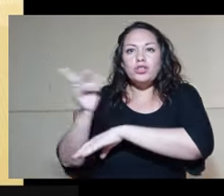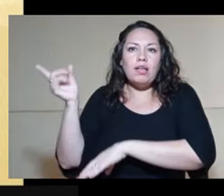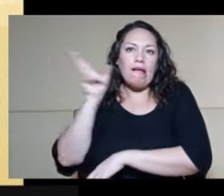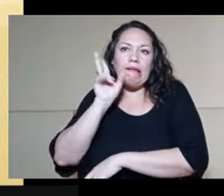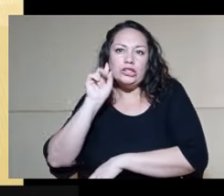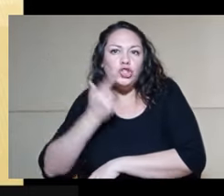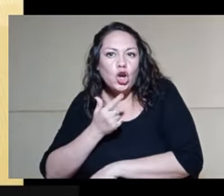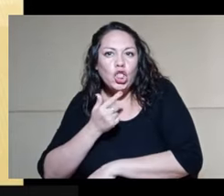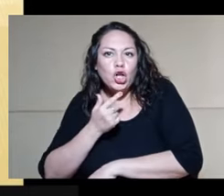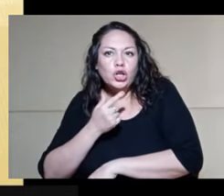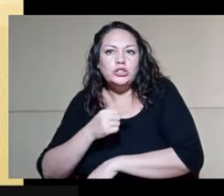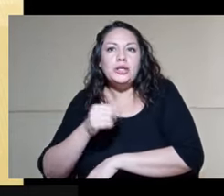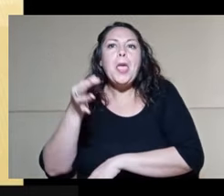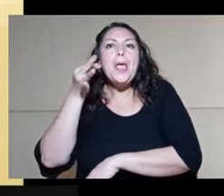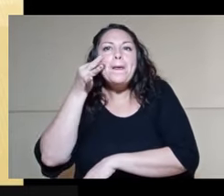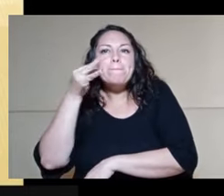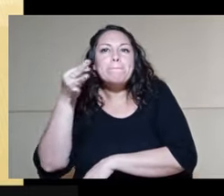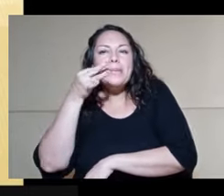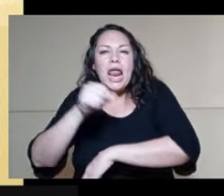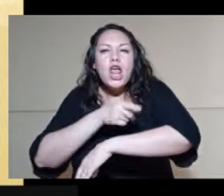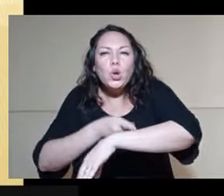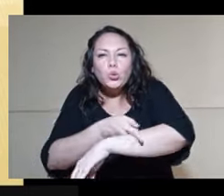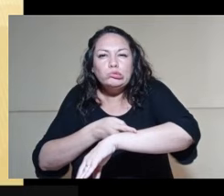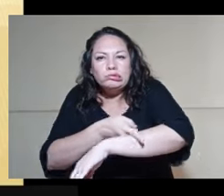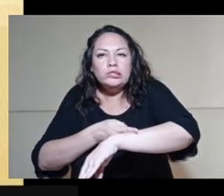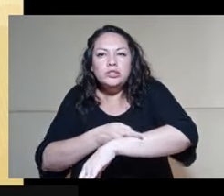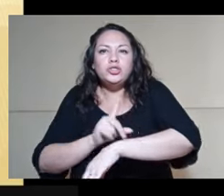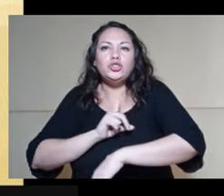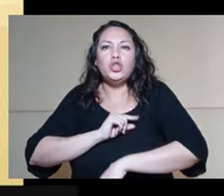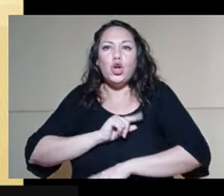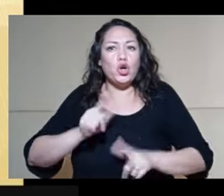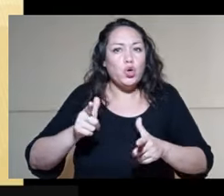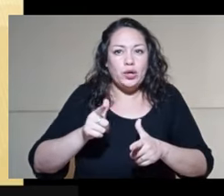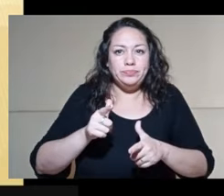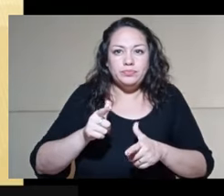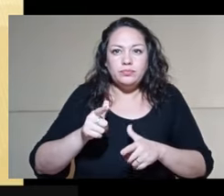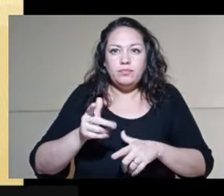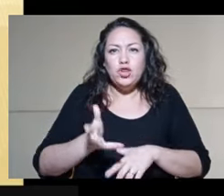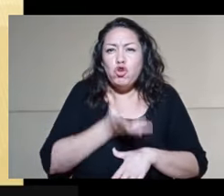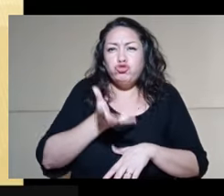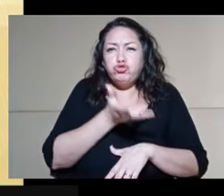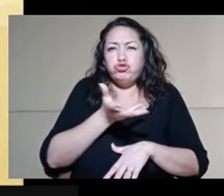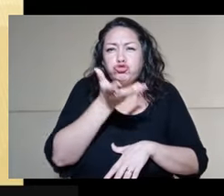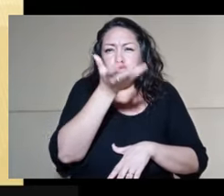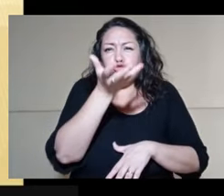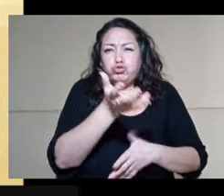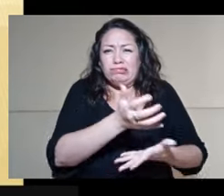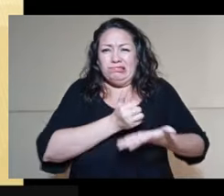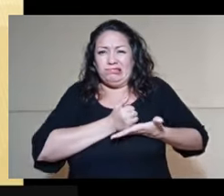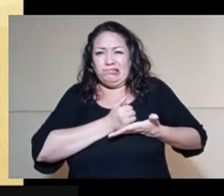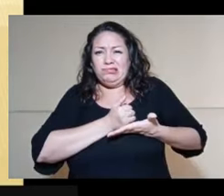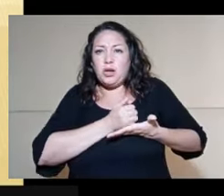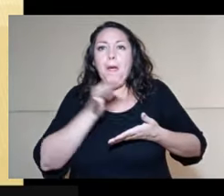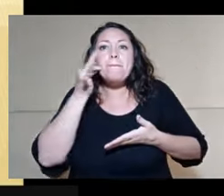audición. Si no va a haber un cuchillo sobre la piel, no va a haber vía sensitiva del dolor. Si no hay algo que me queme